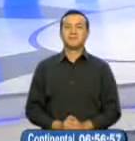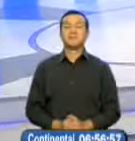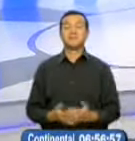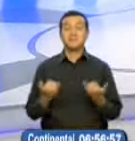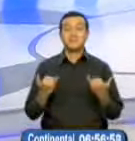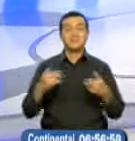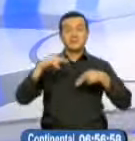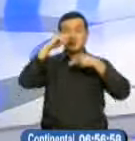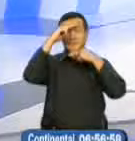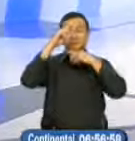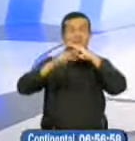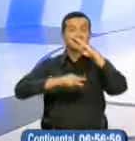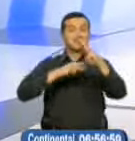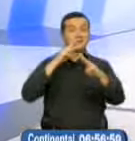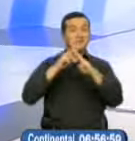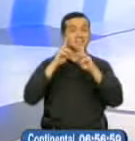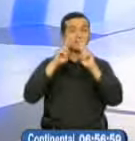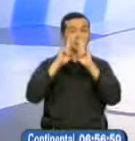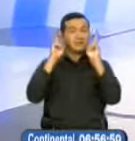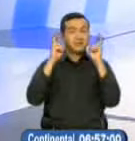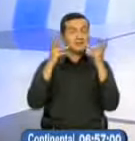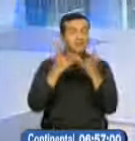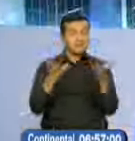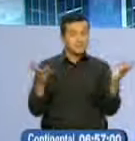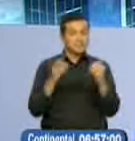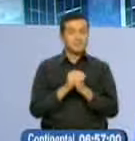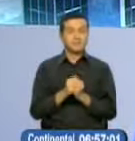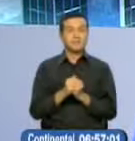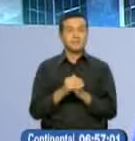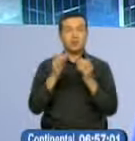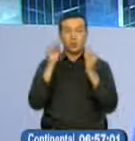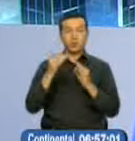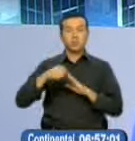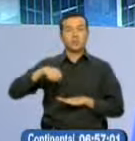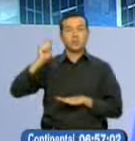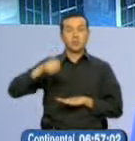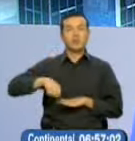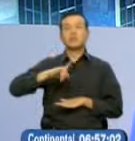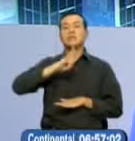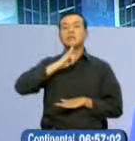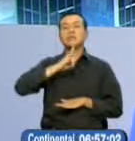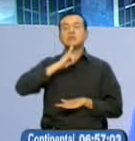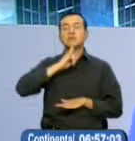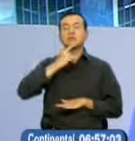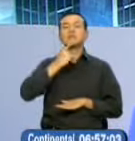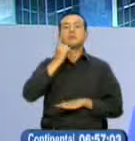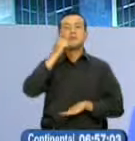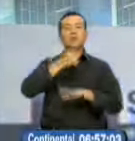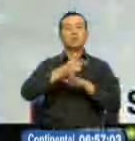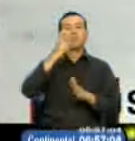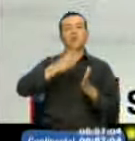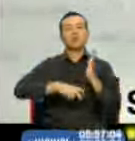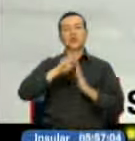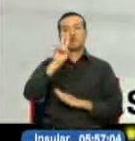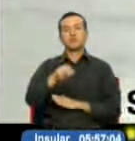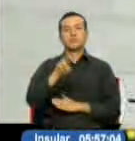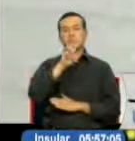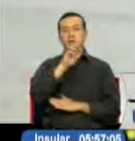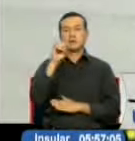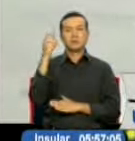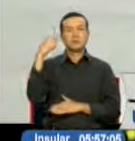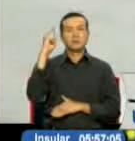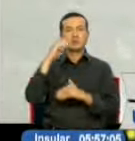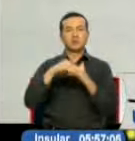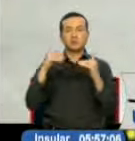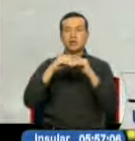De inmediato, las noticias del acontecer internacional. Le contamos a esta hora que un tribunal federal de los Estados Unidos impuso una multa de